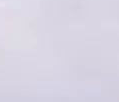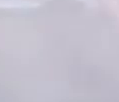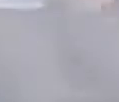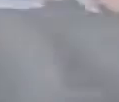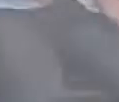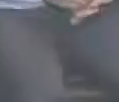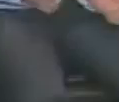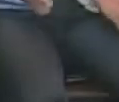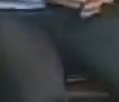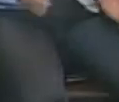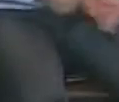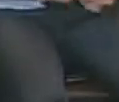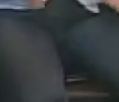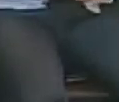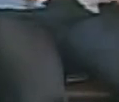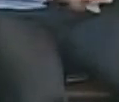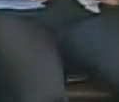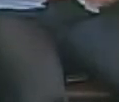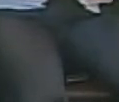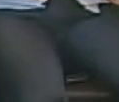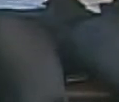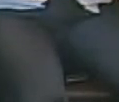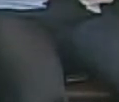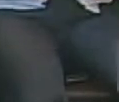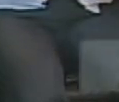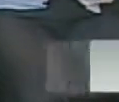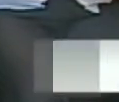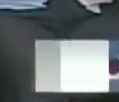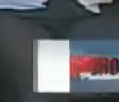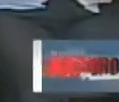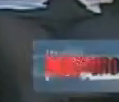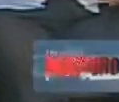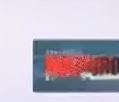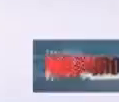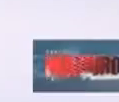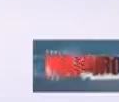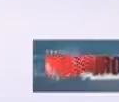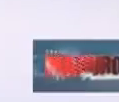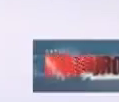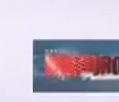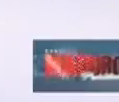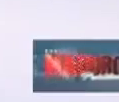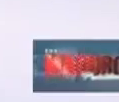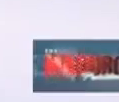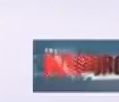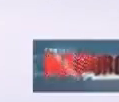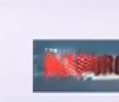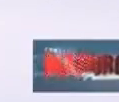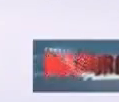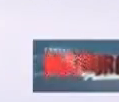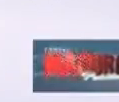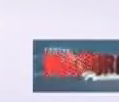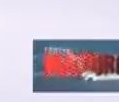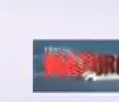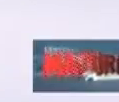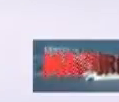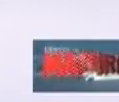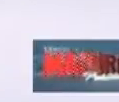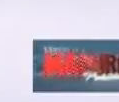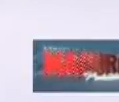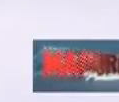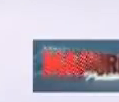clase media, que lo sepan, los Ramos Aluc y toda la clase de zombies que haya por ahí en la oligarquía, que lo sepan desde ya.